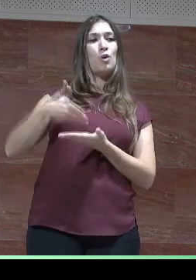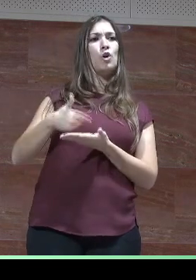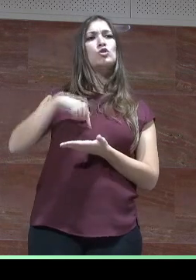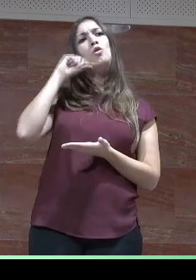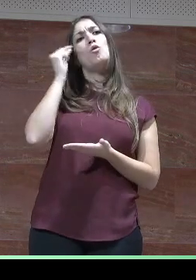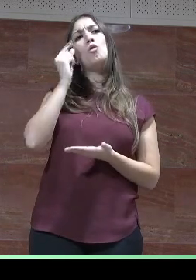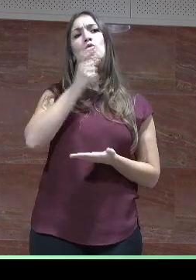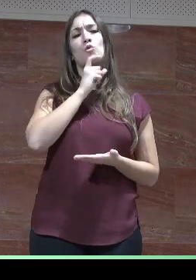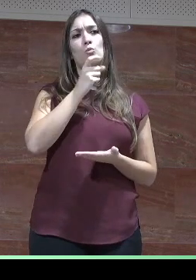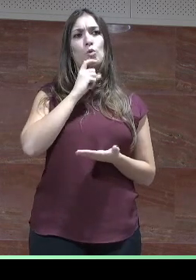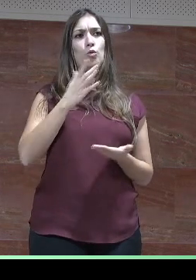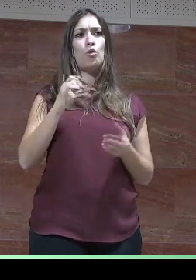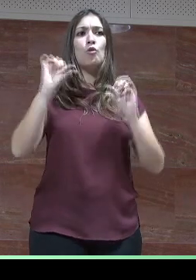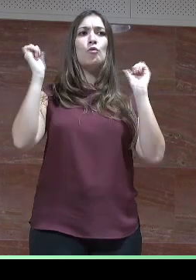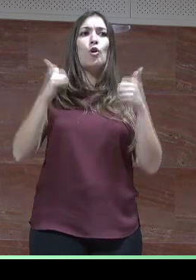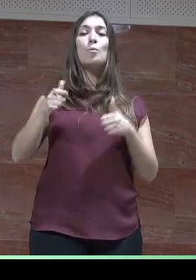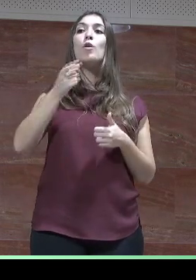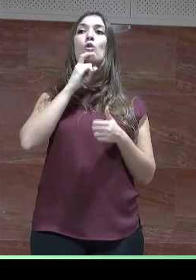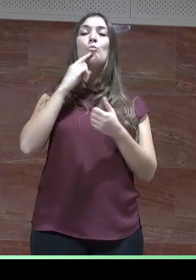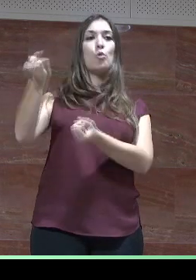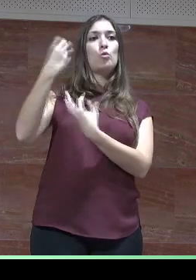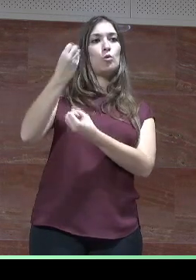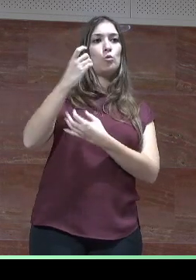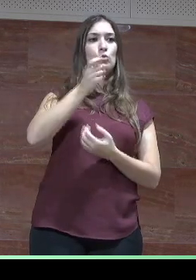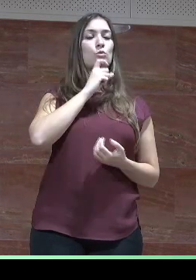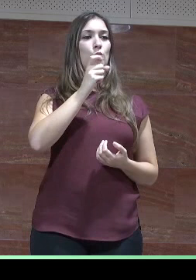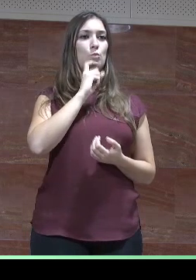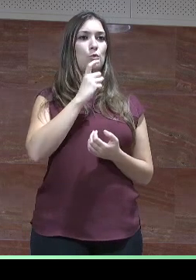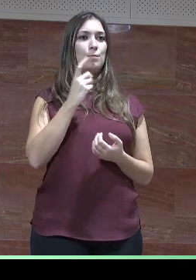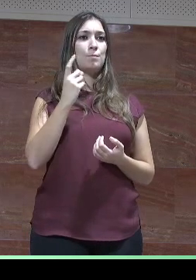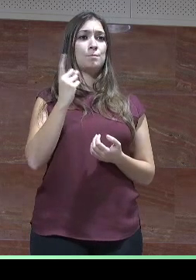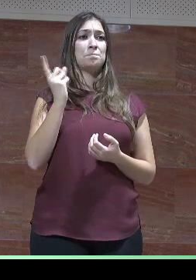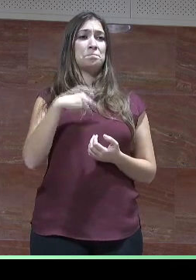esas necesidades, a través de qué agentes y cómo es